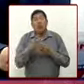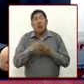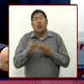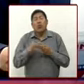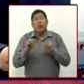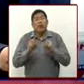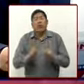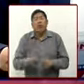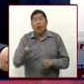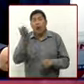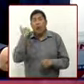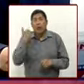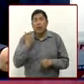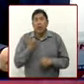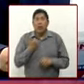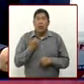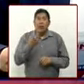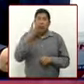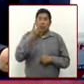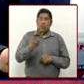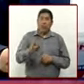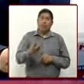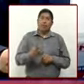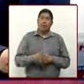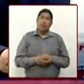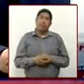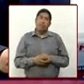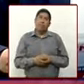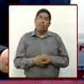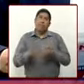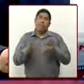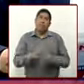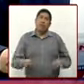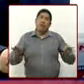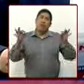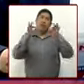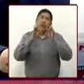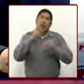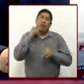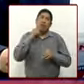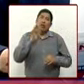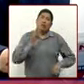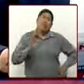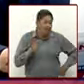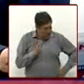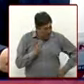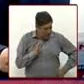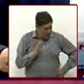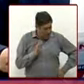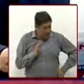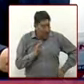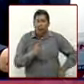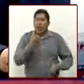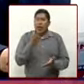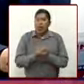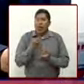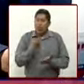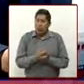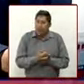antes? Mira, Tufi, es importante señalar lo siguiente. Primero, la